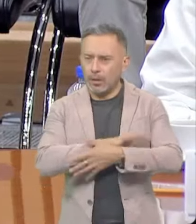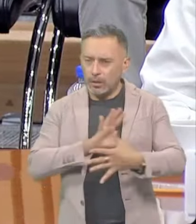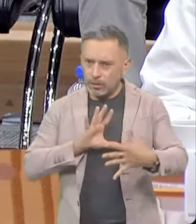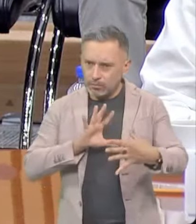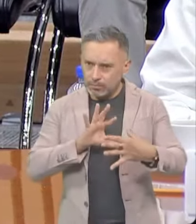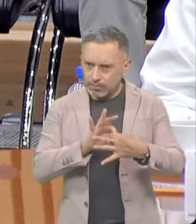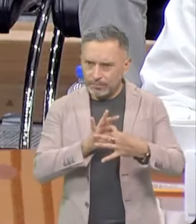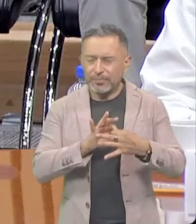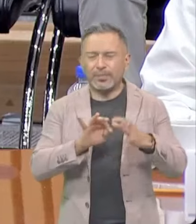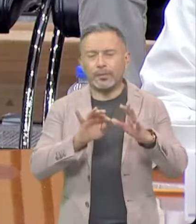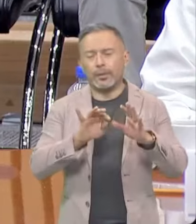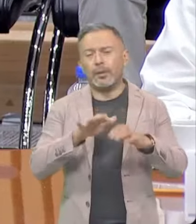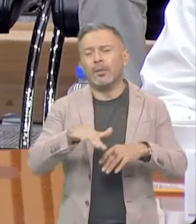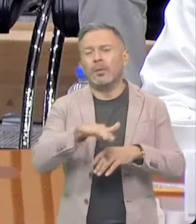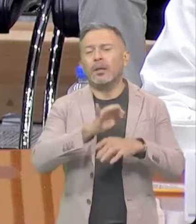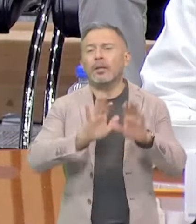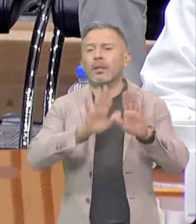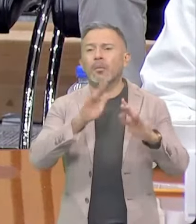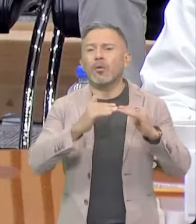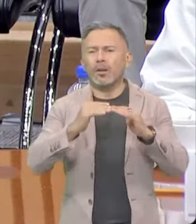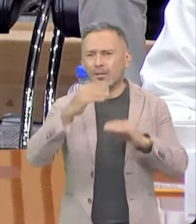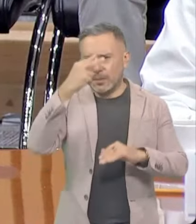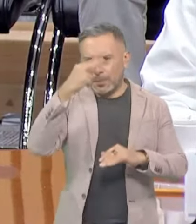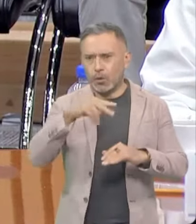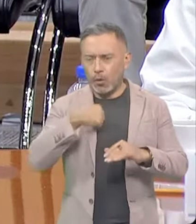del tema democrático de nuestro